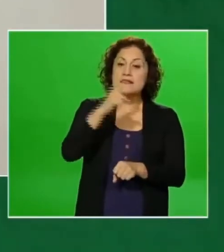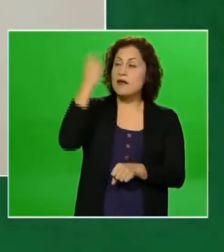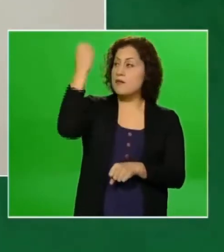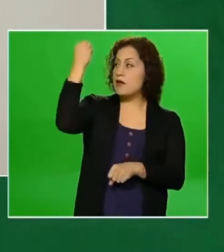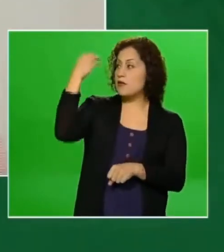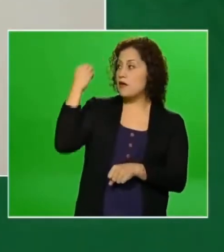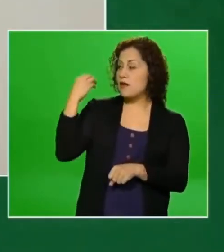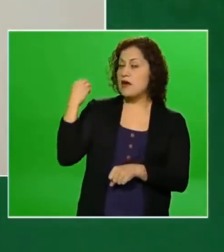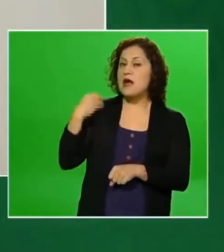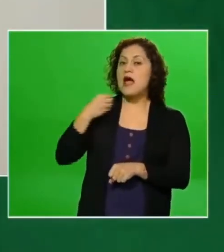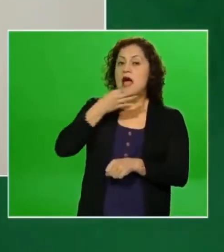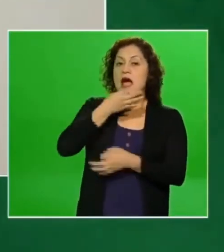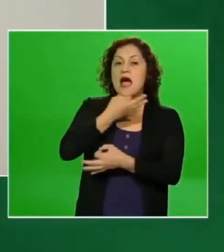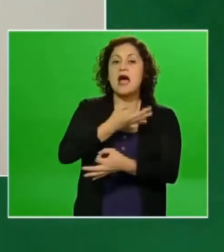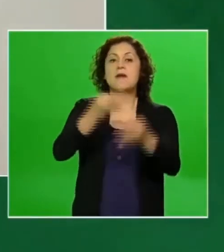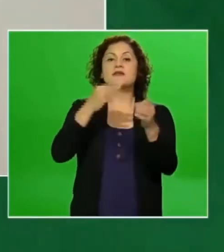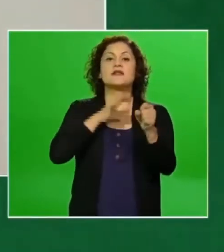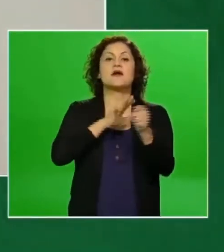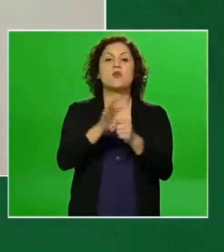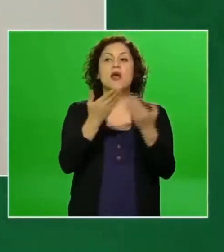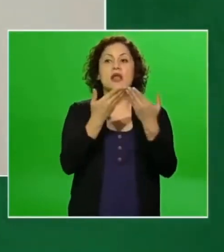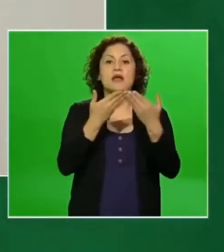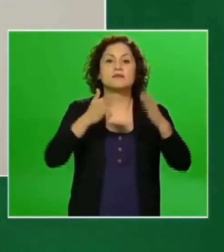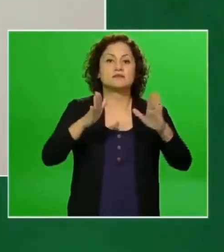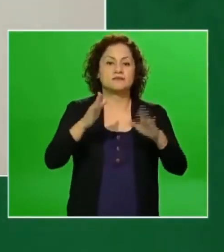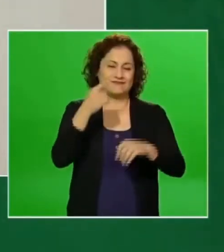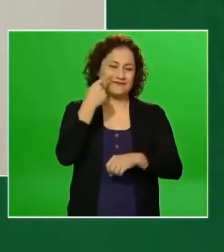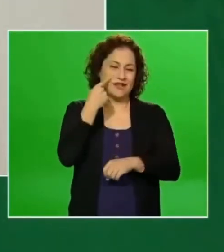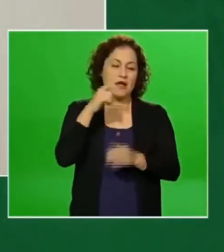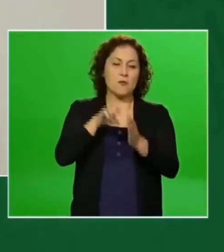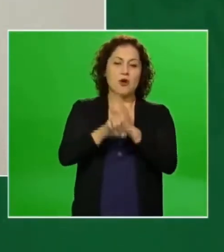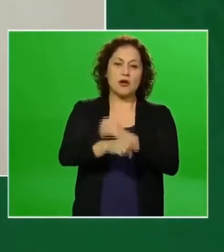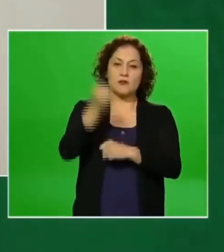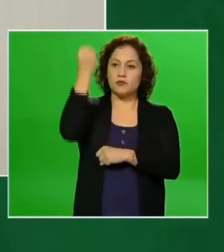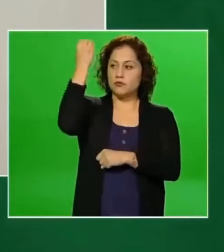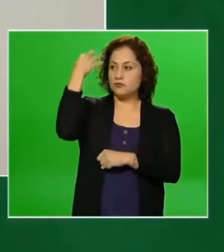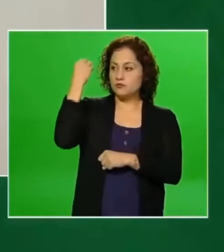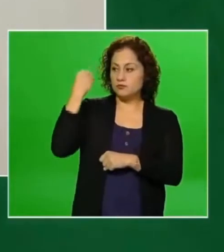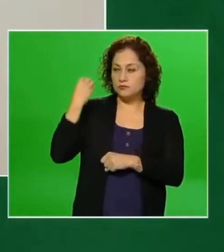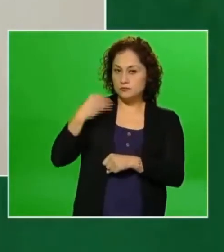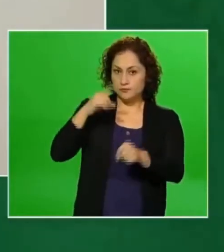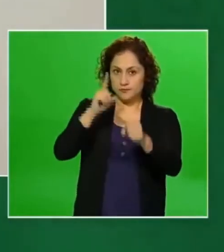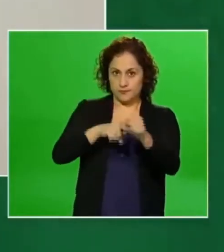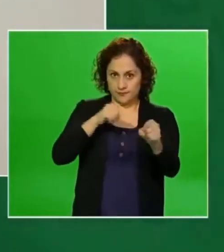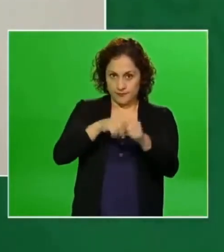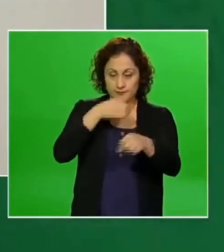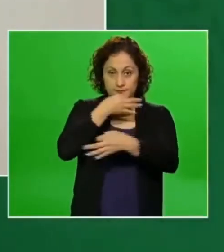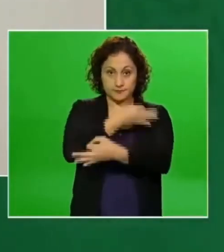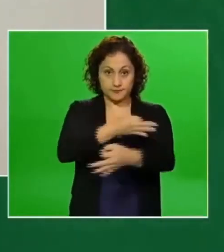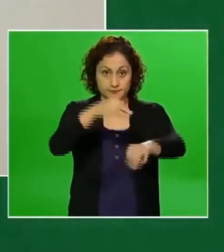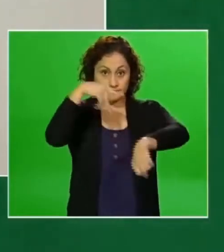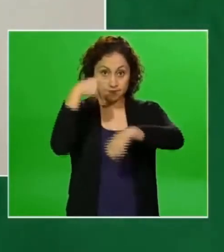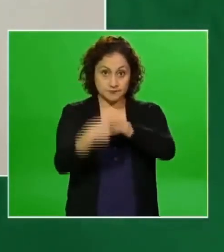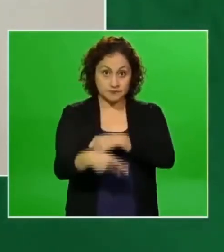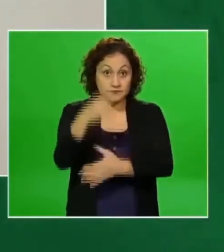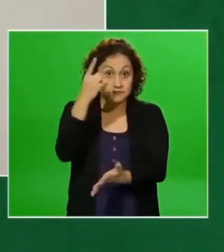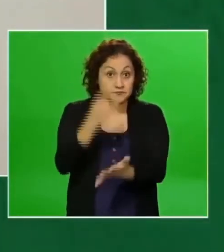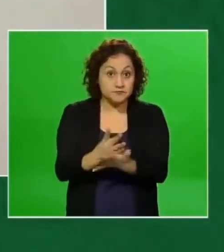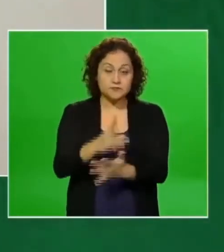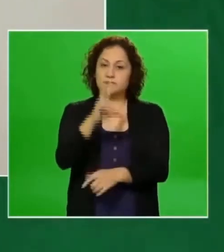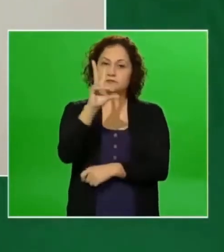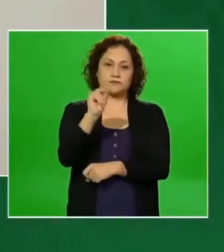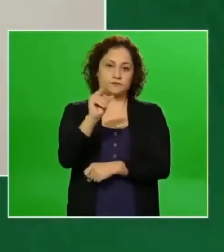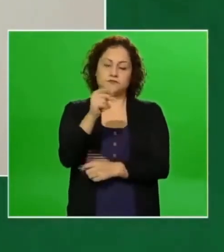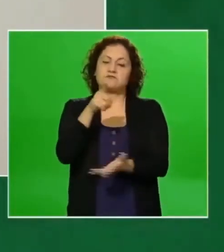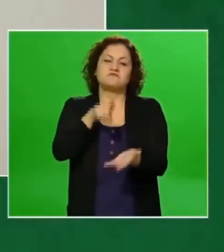no solamente asigna un riesgo, es decir, no solamente dice, la entidad A está en naranja, la entidad B está en amarillo y la entidad